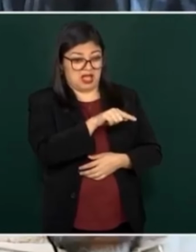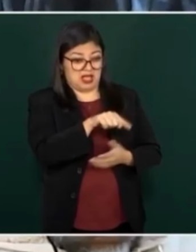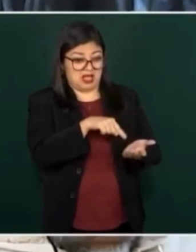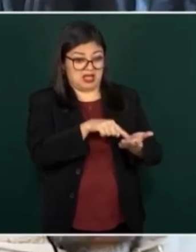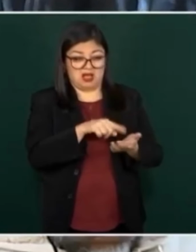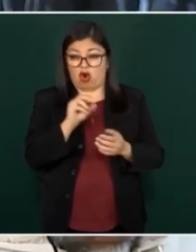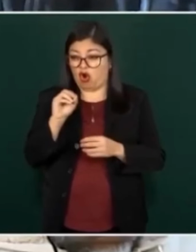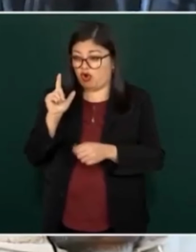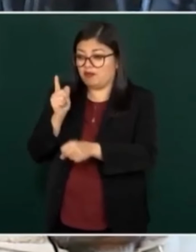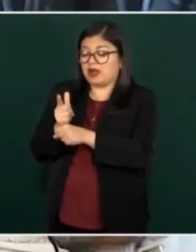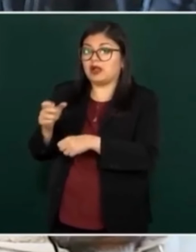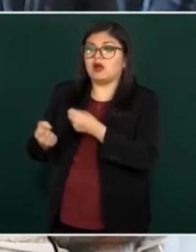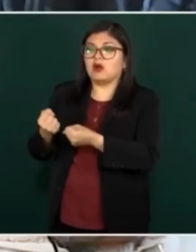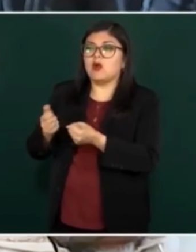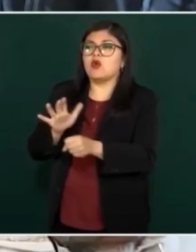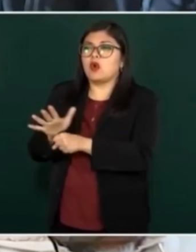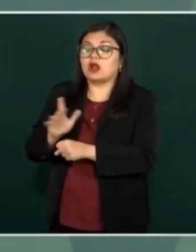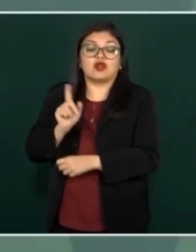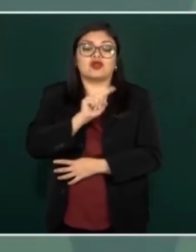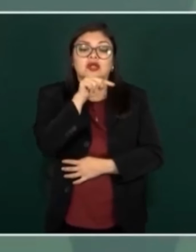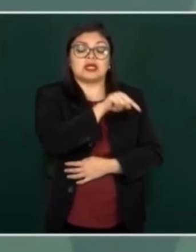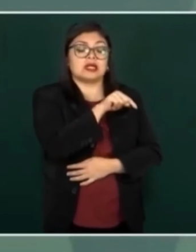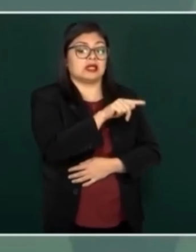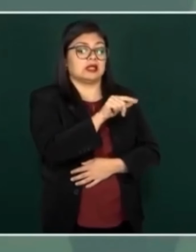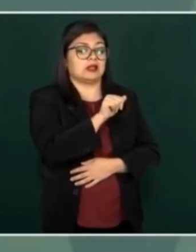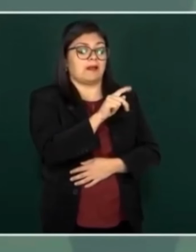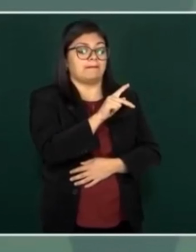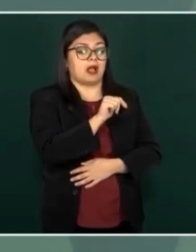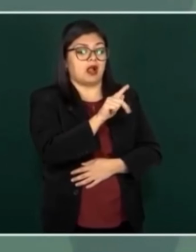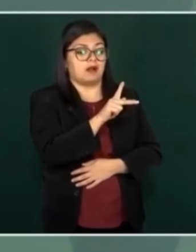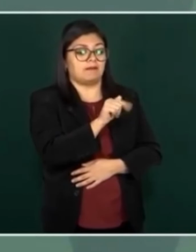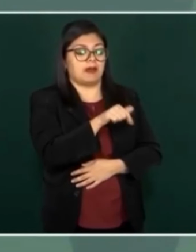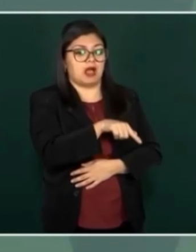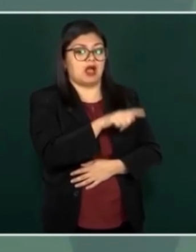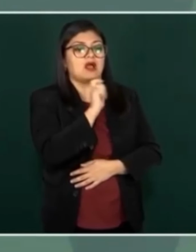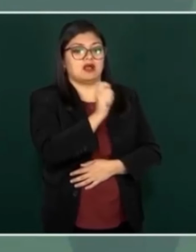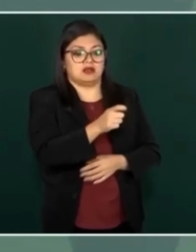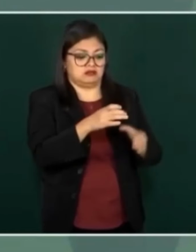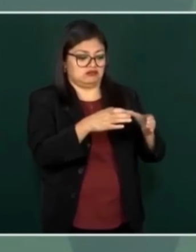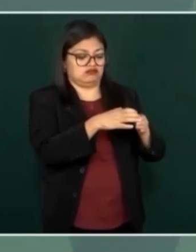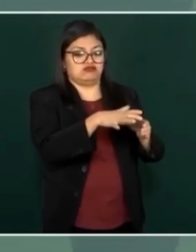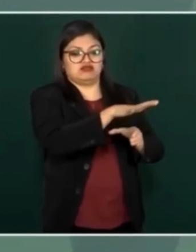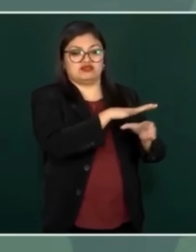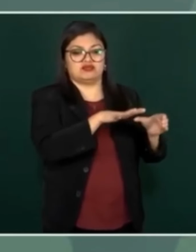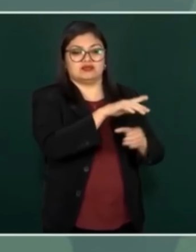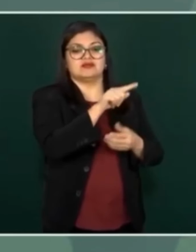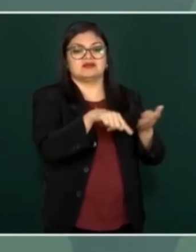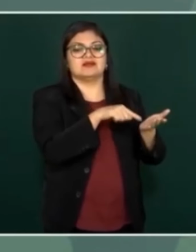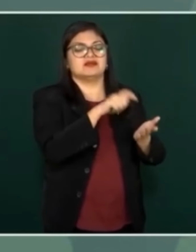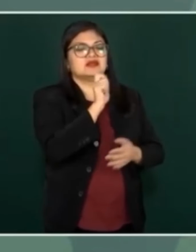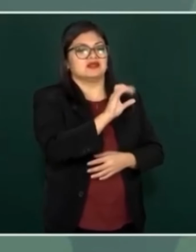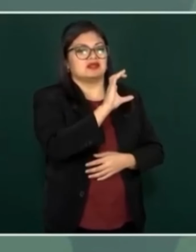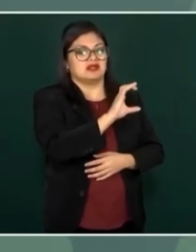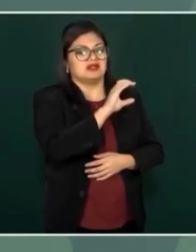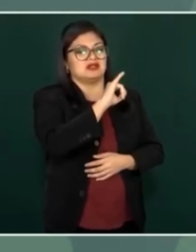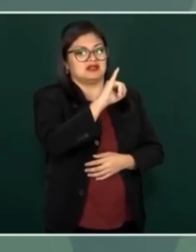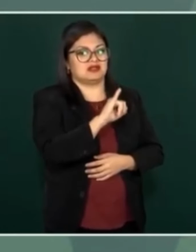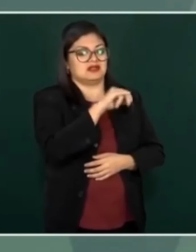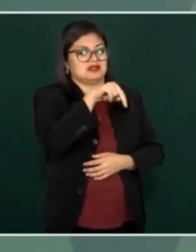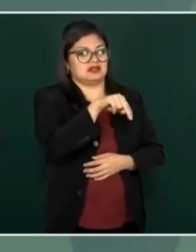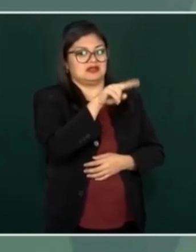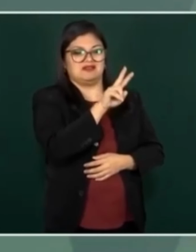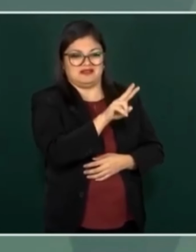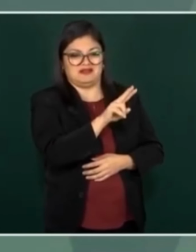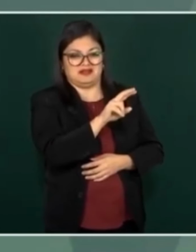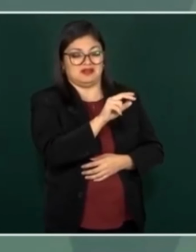En Tapalpa, ahí es una célula delictiva del Cártel Jalisco Nueva Generación que opera en